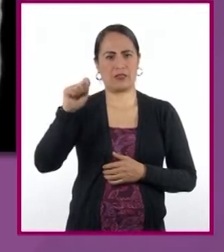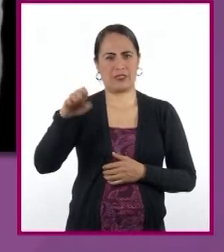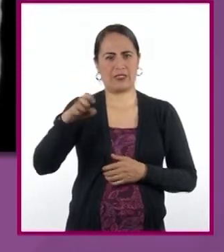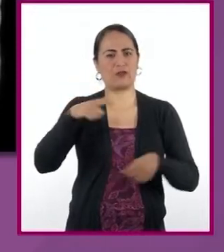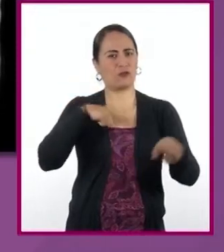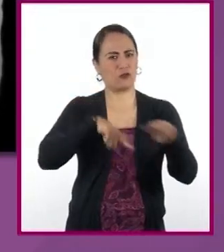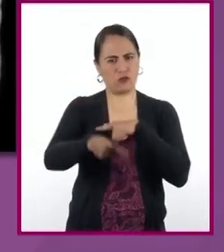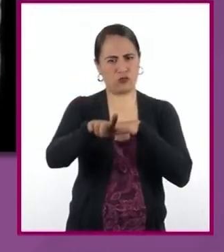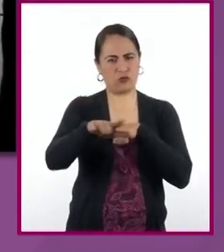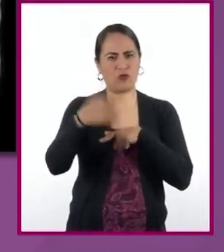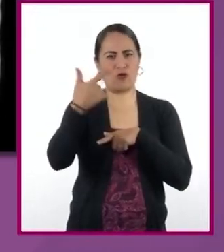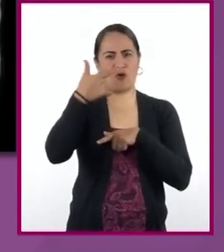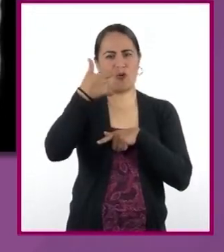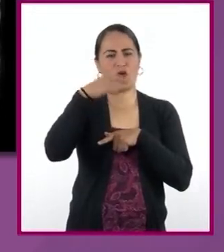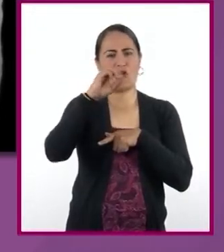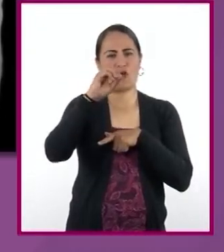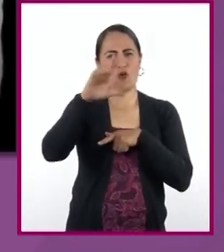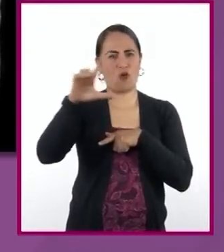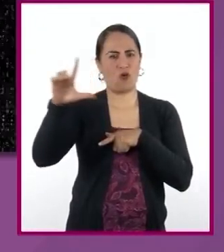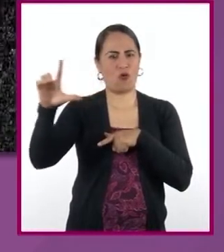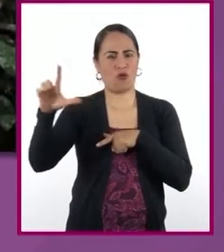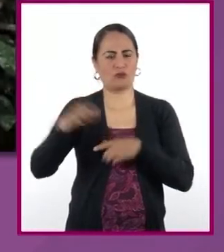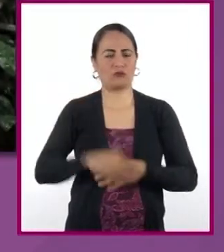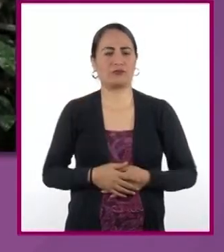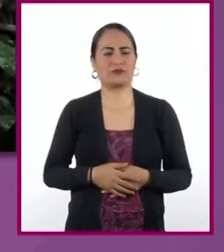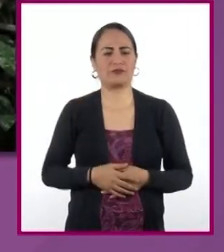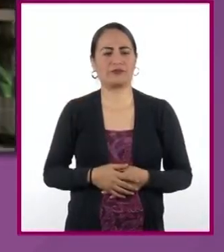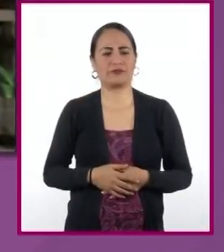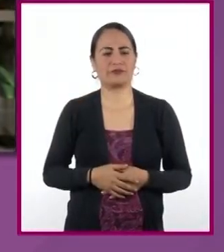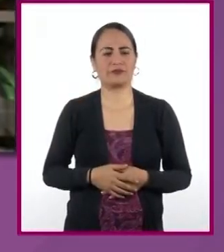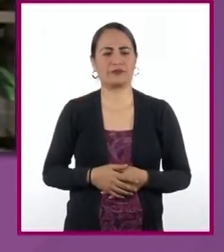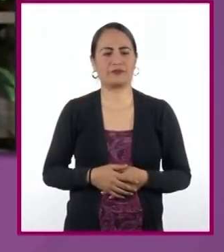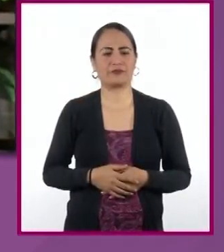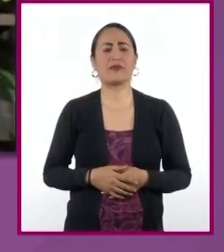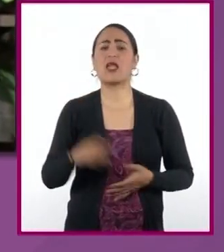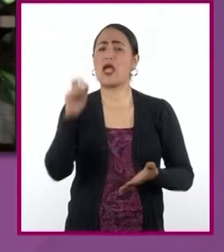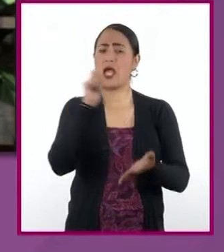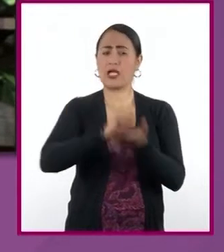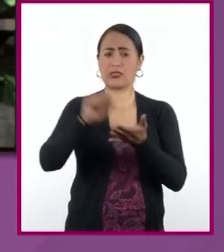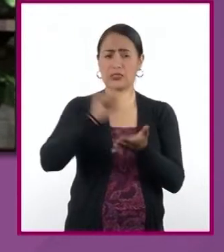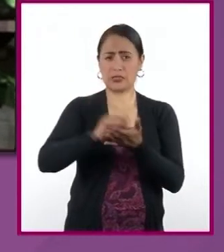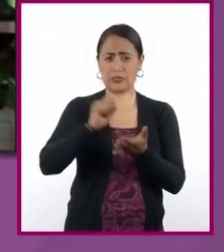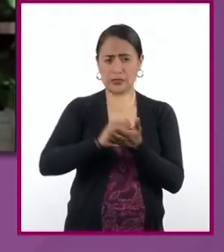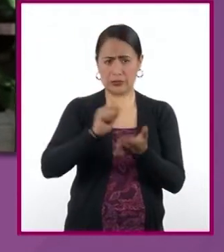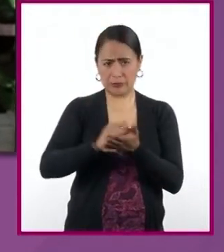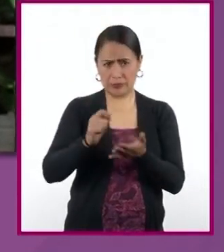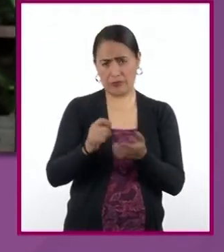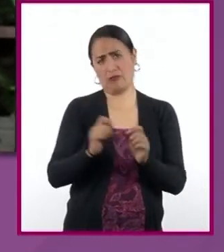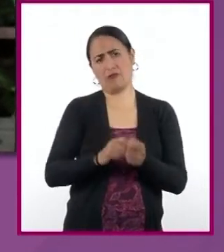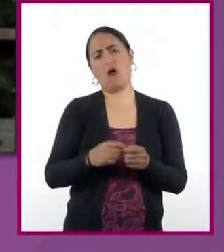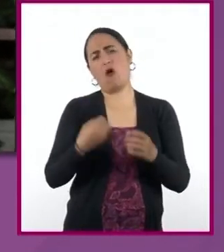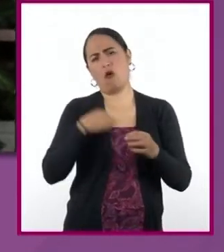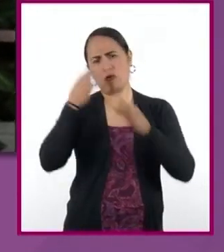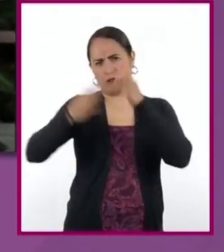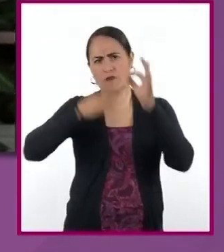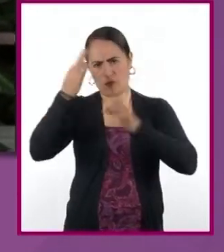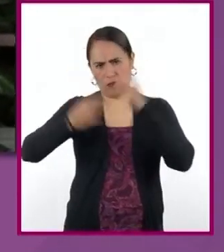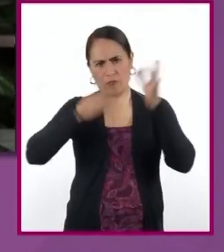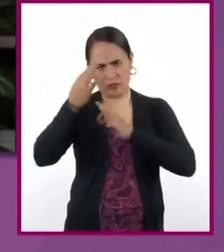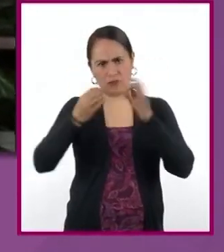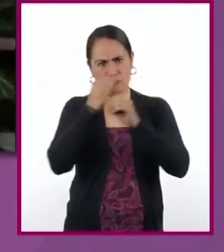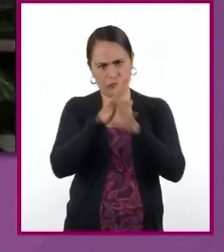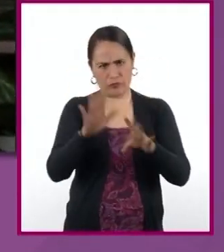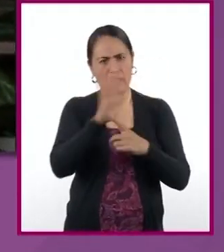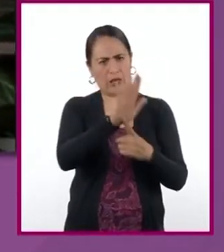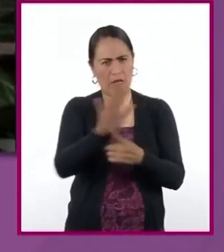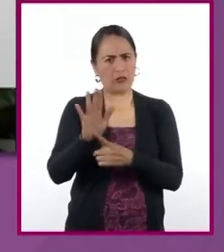¡gol del Atlante, Manolete Hernández! Al escribir un texto o una nota informativa, por ejemplo, usamos el